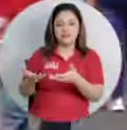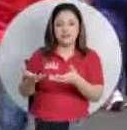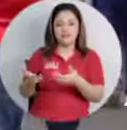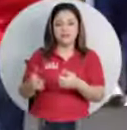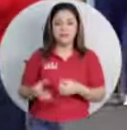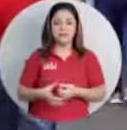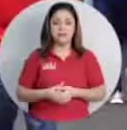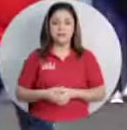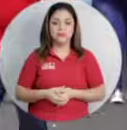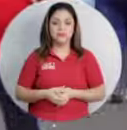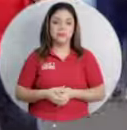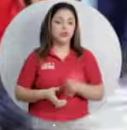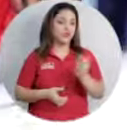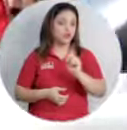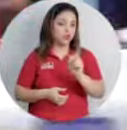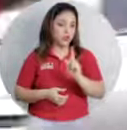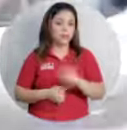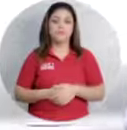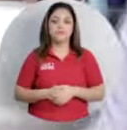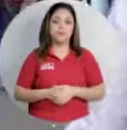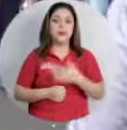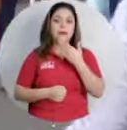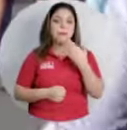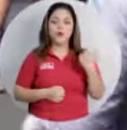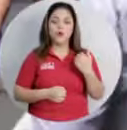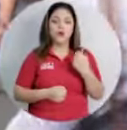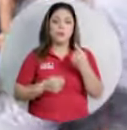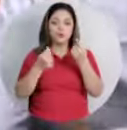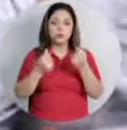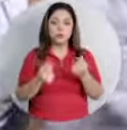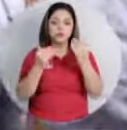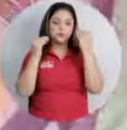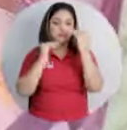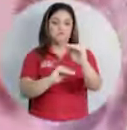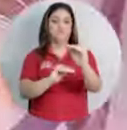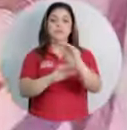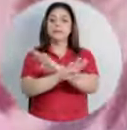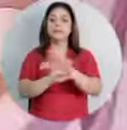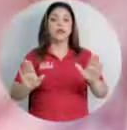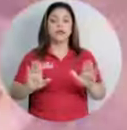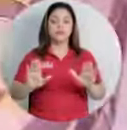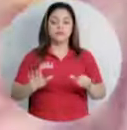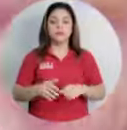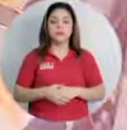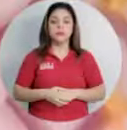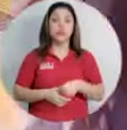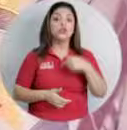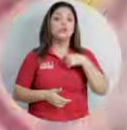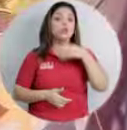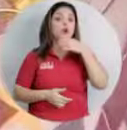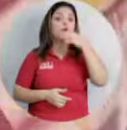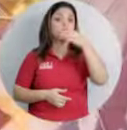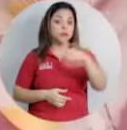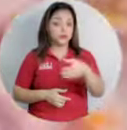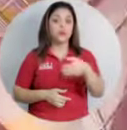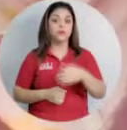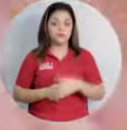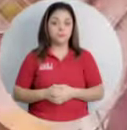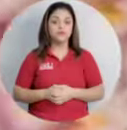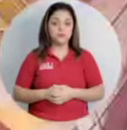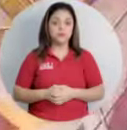evento que usted hace una vez al año. Entonces, no, entonces lleve ajustado el presupuesto. Yo